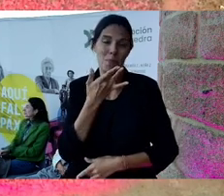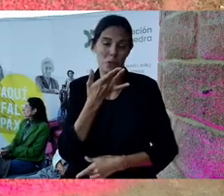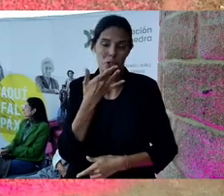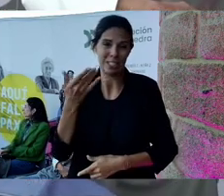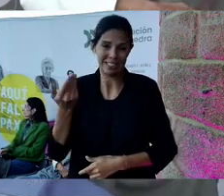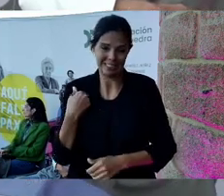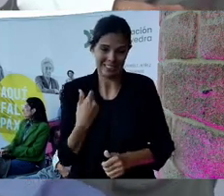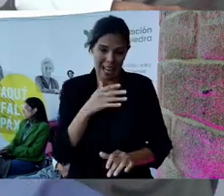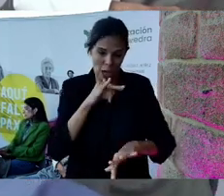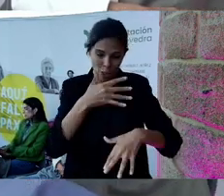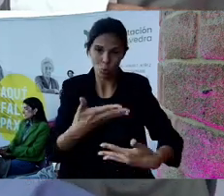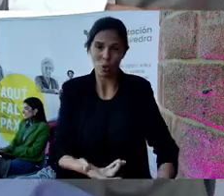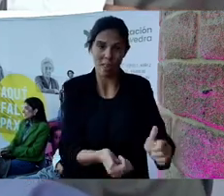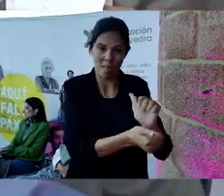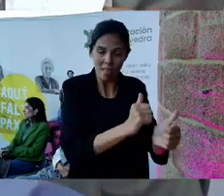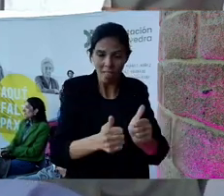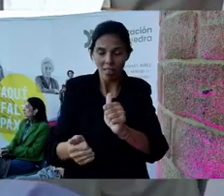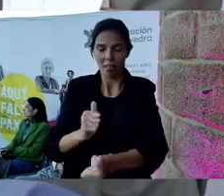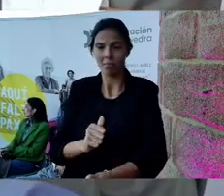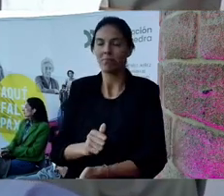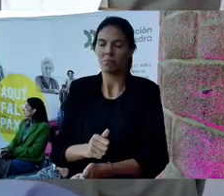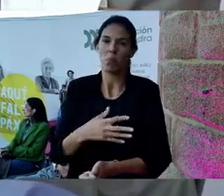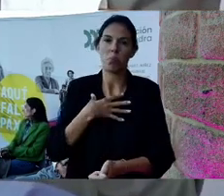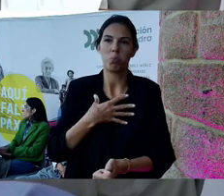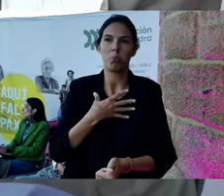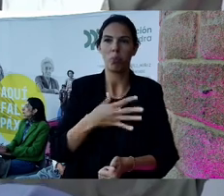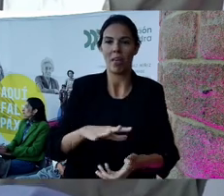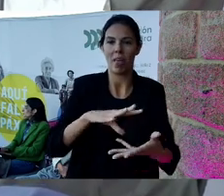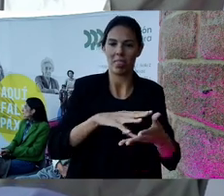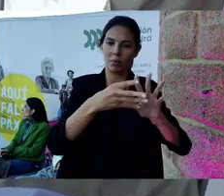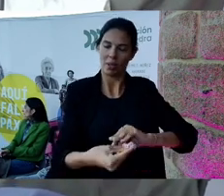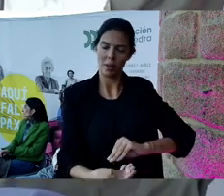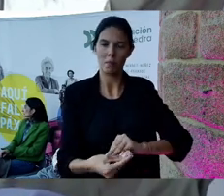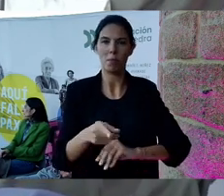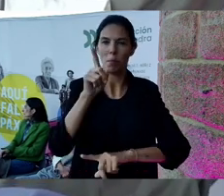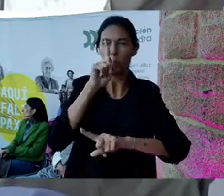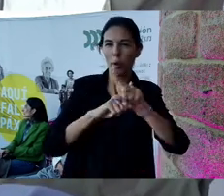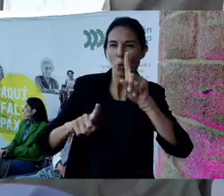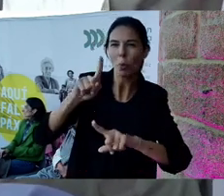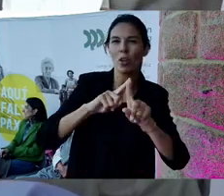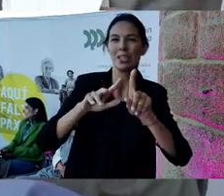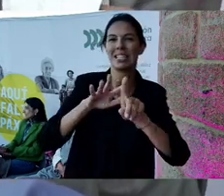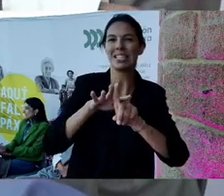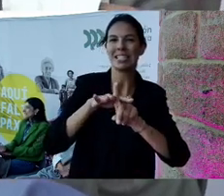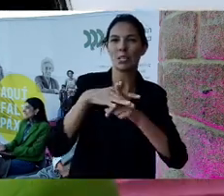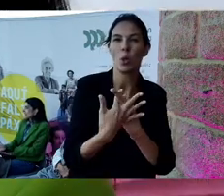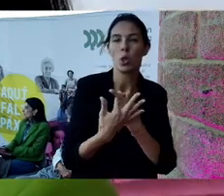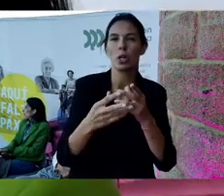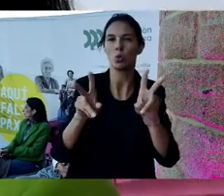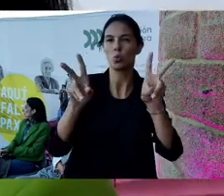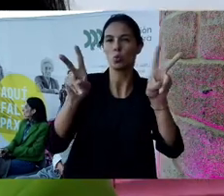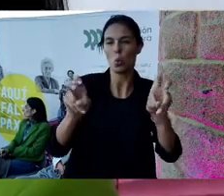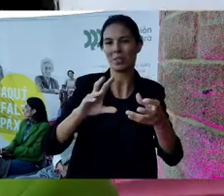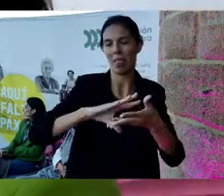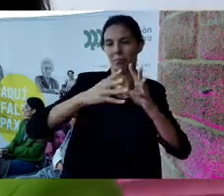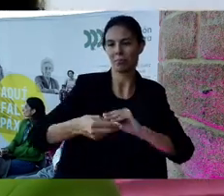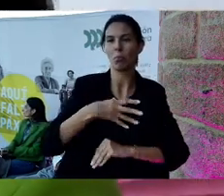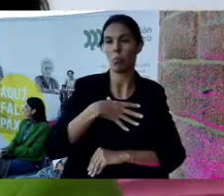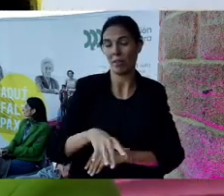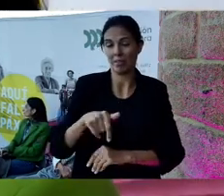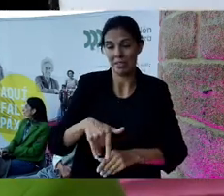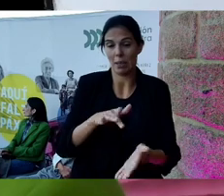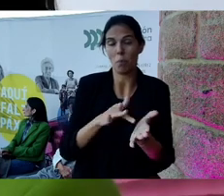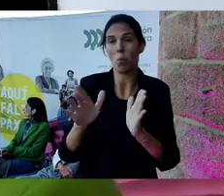ha dicho, los ejemplos que ella tiene en el momento presente, pues sepa adaptarse a, también a las nuevas preocupaciones y situaciones de